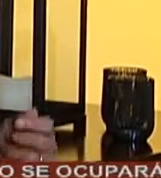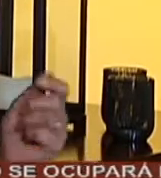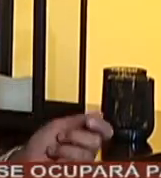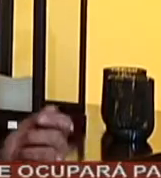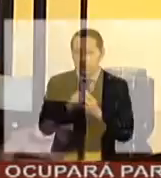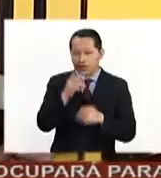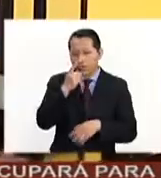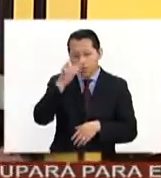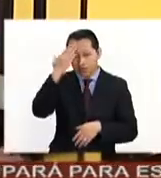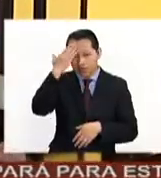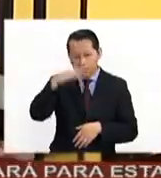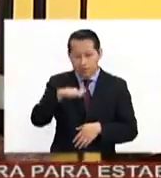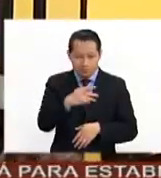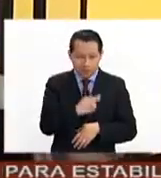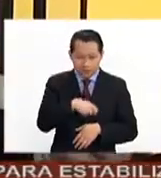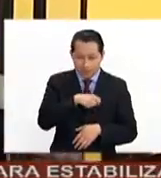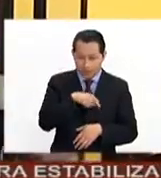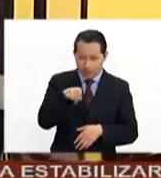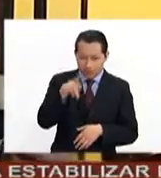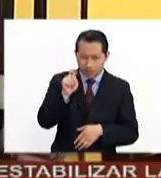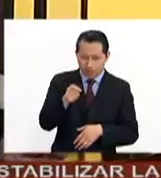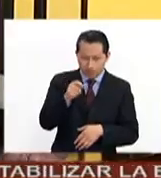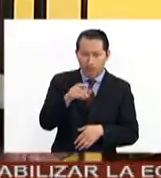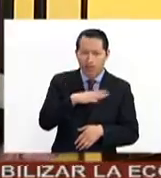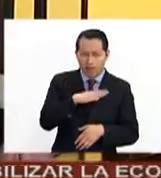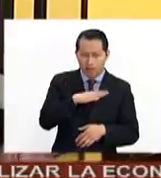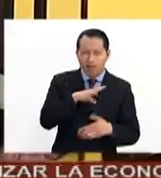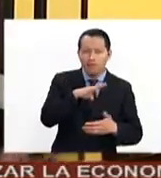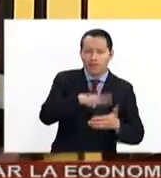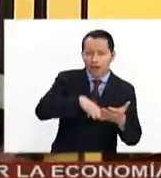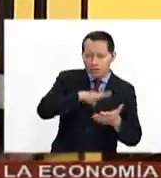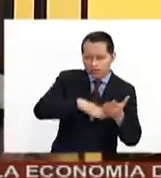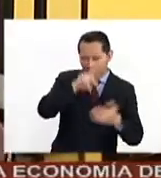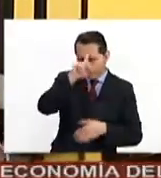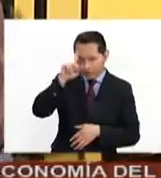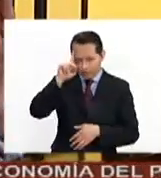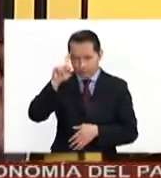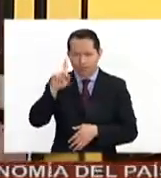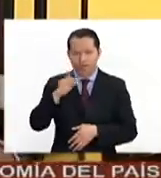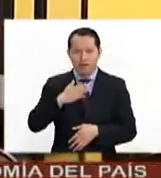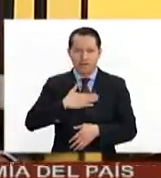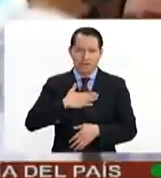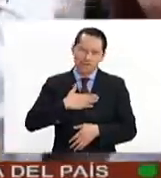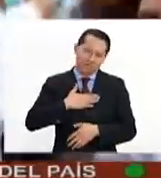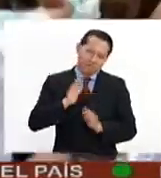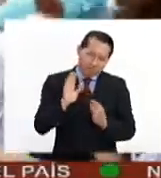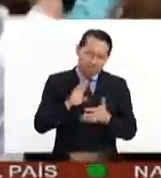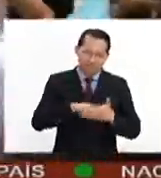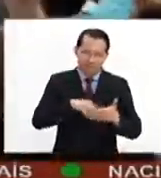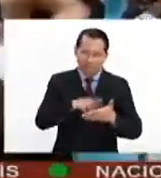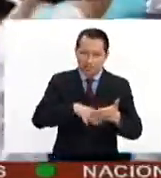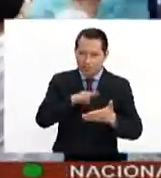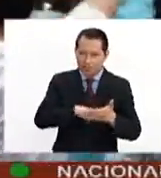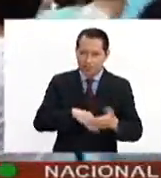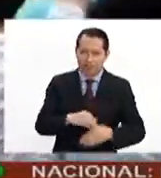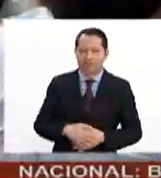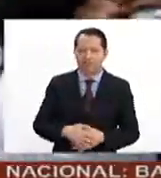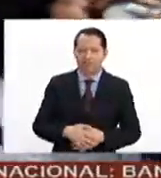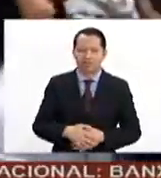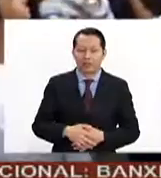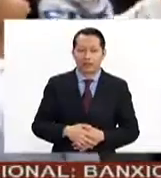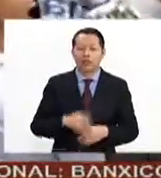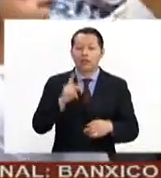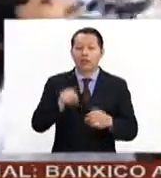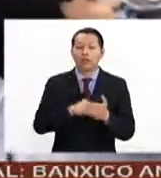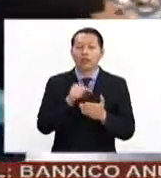cuando saben que eres español es ¿que eres del Barça o del Madrid? Dice, bueno, en mi caso yo soy del Barça, ¿no? Punto